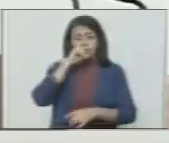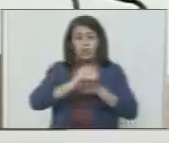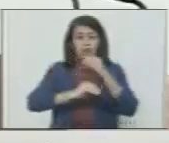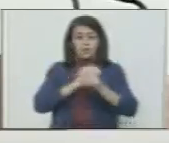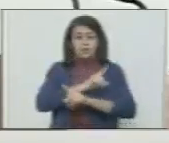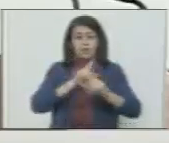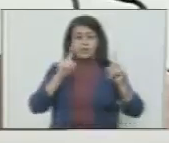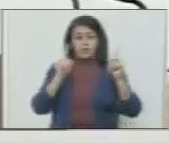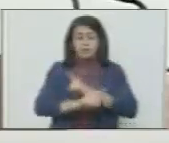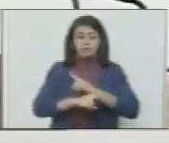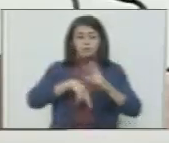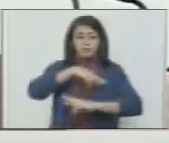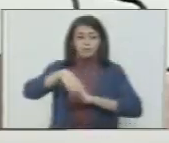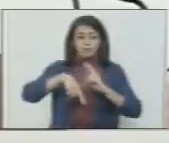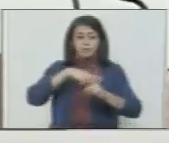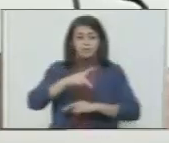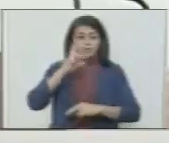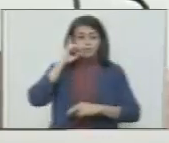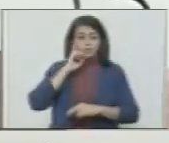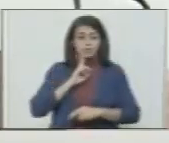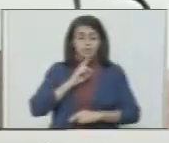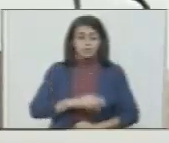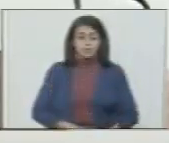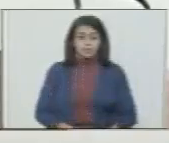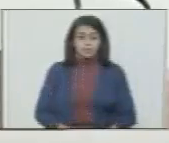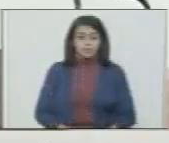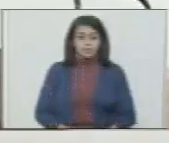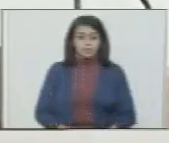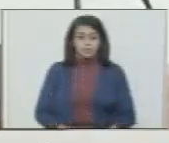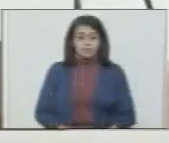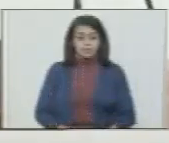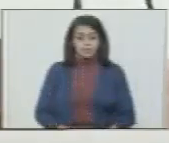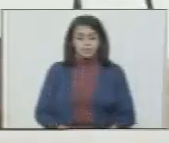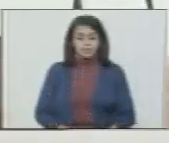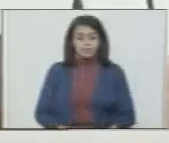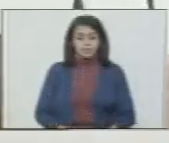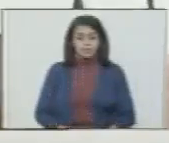bicentenaria para hacer irreversible la revolución bolivariana.